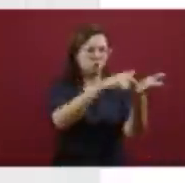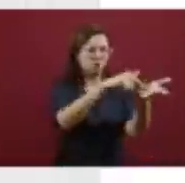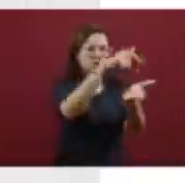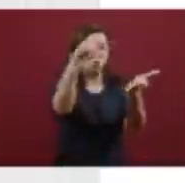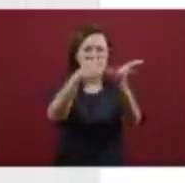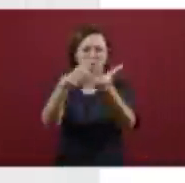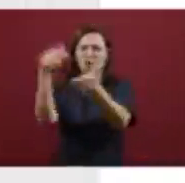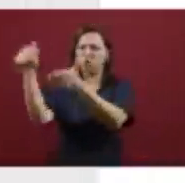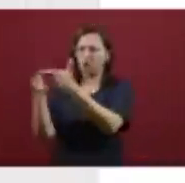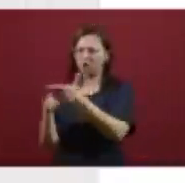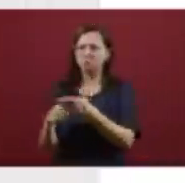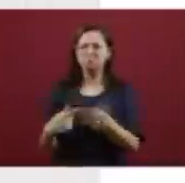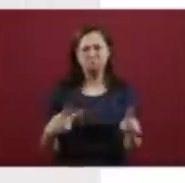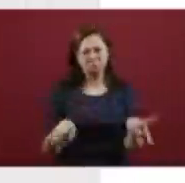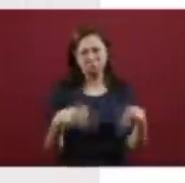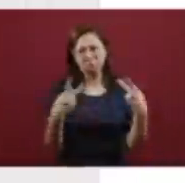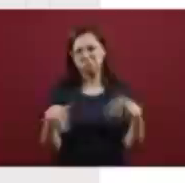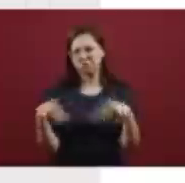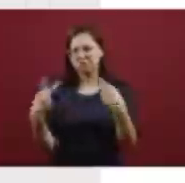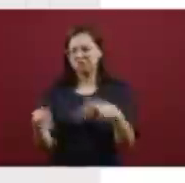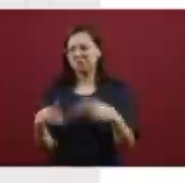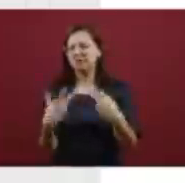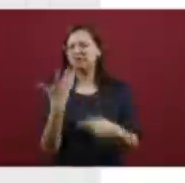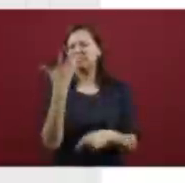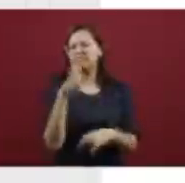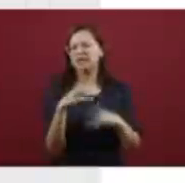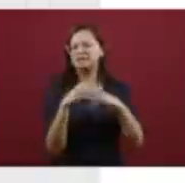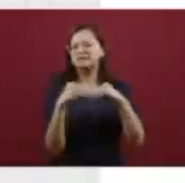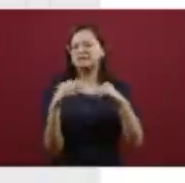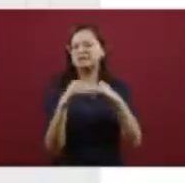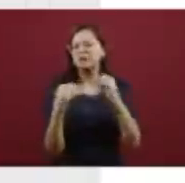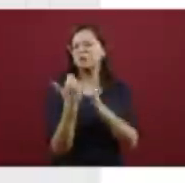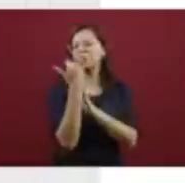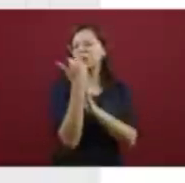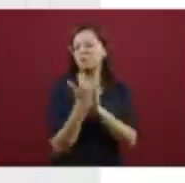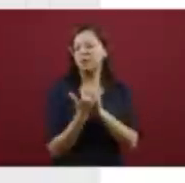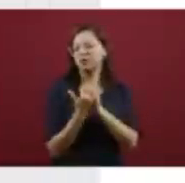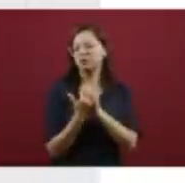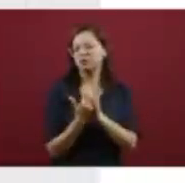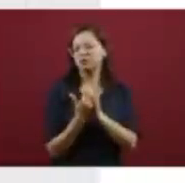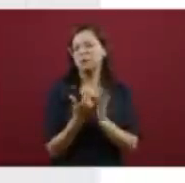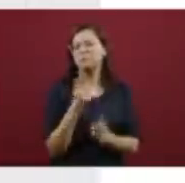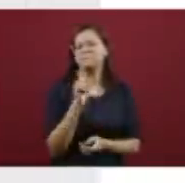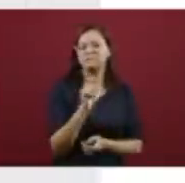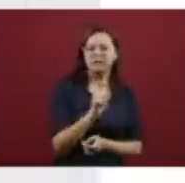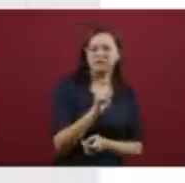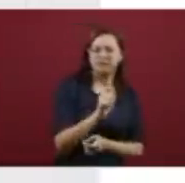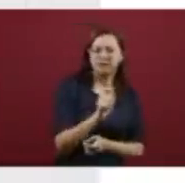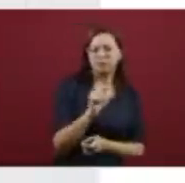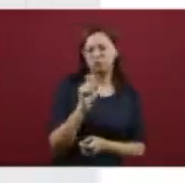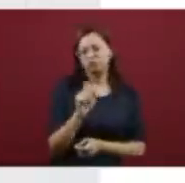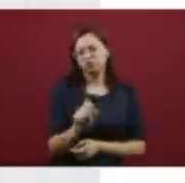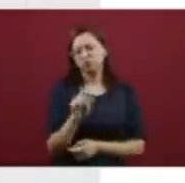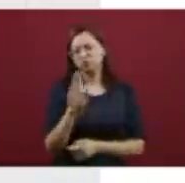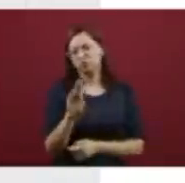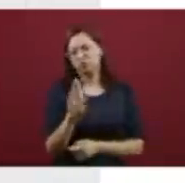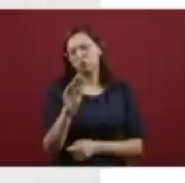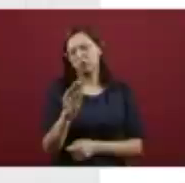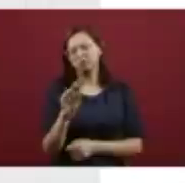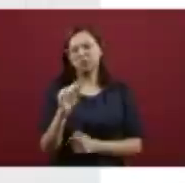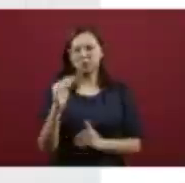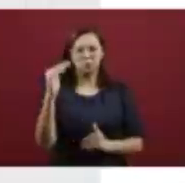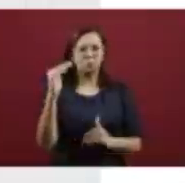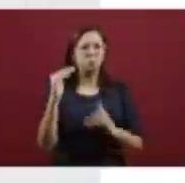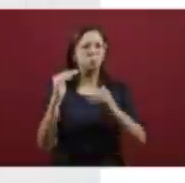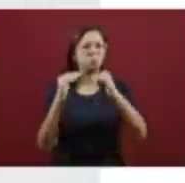10 centavos por debajo, es decir, están vendiendo en 20.90 y el tope inflacionario es 21. En